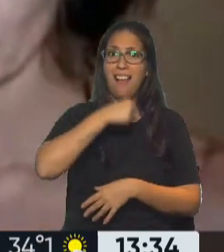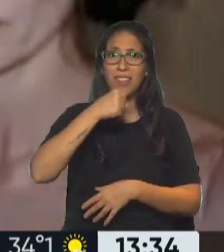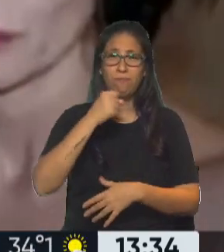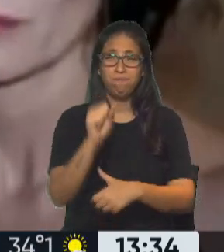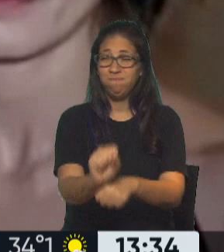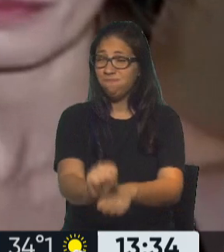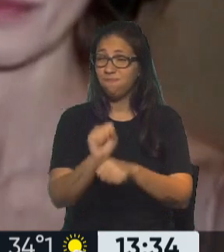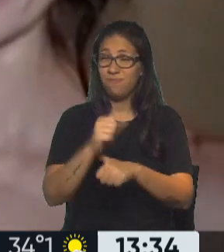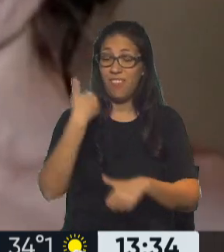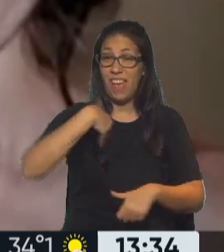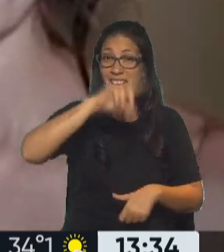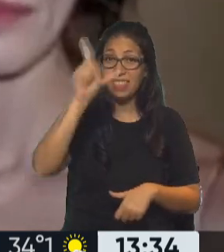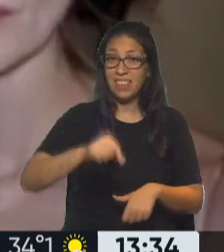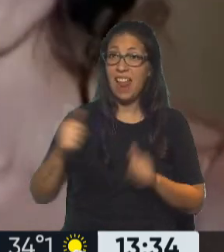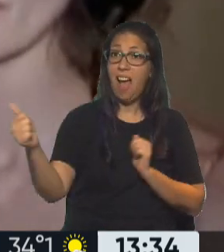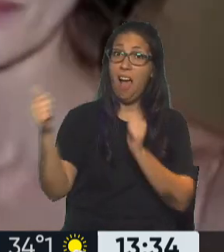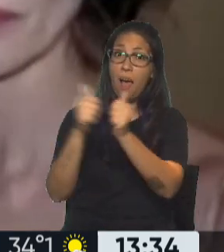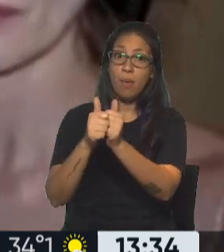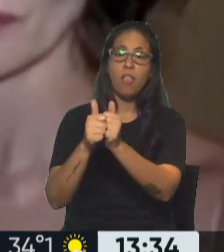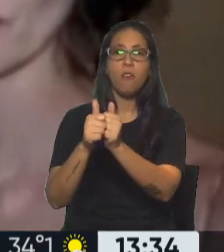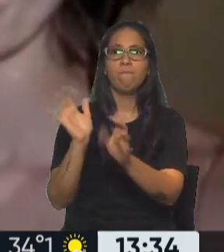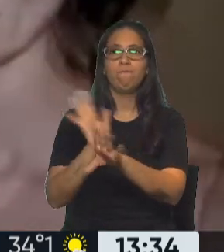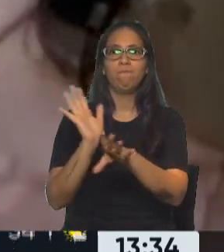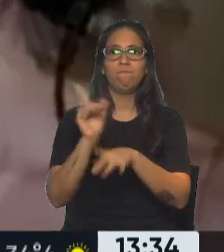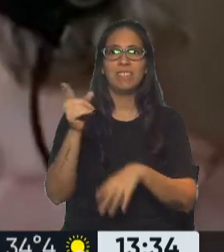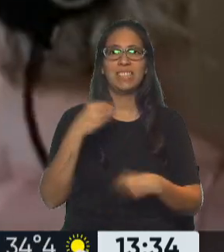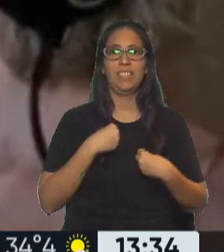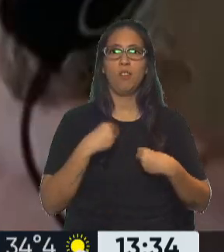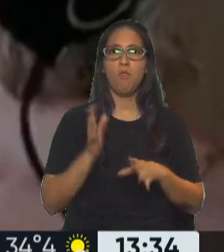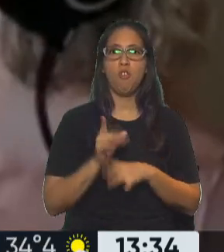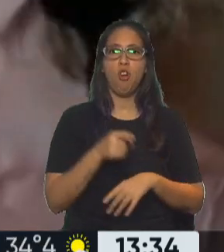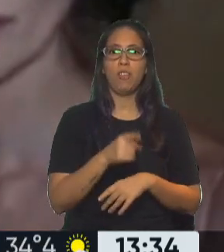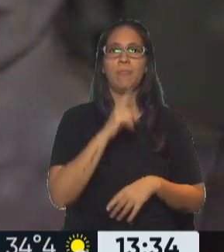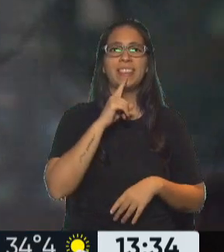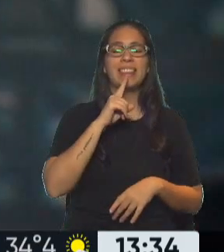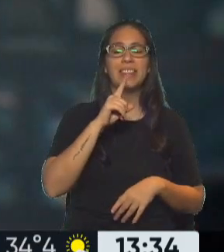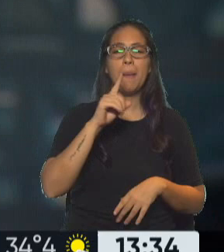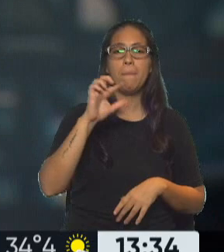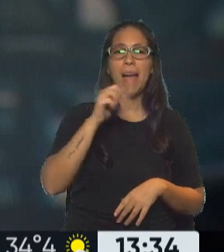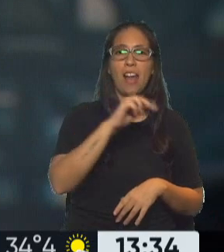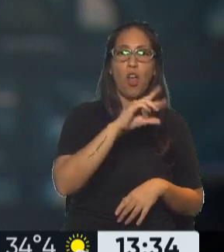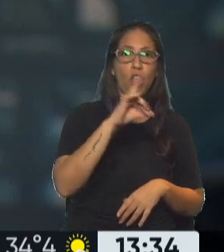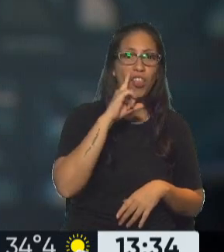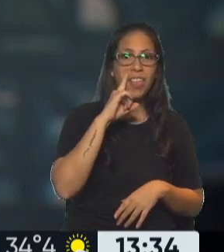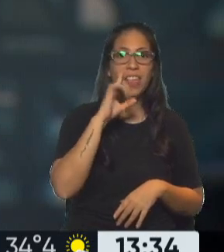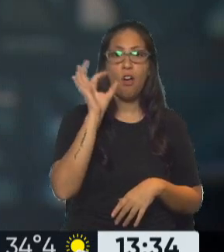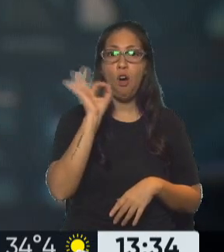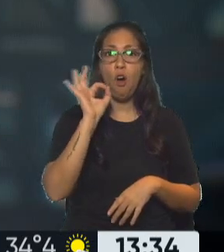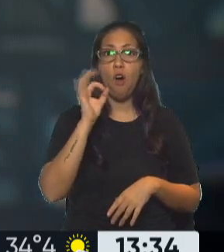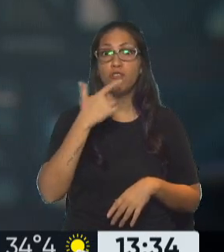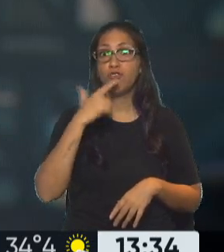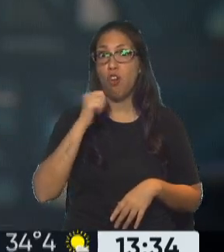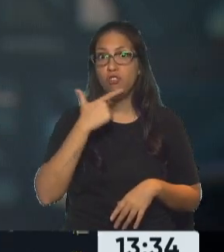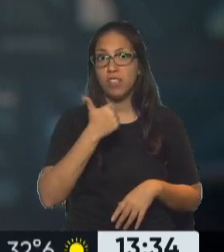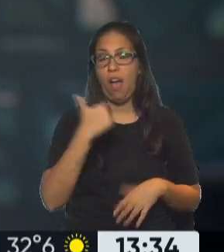país y eso de alguna manera me jugó un poco en contra. Desde Teresa Parodi hasta a veces con la misma Negra Sosa,